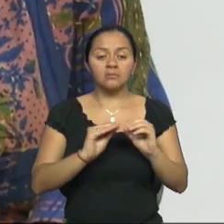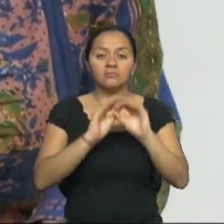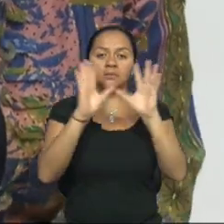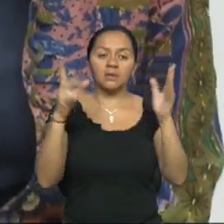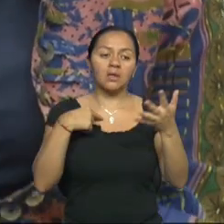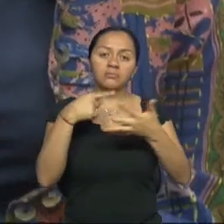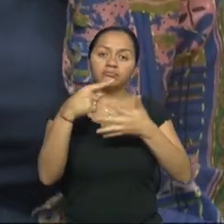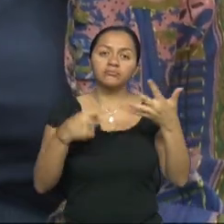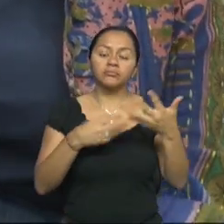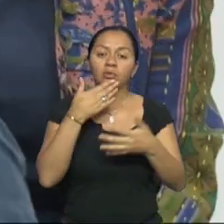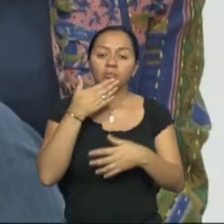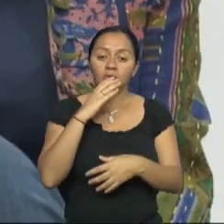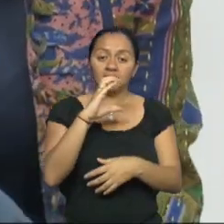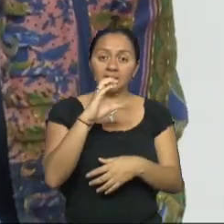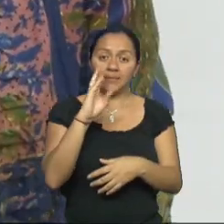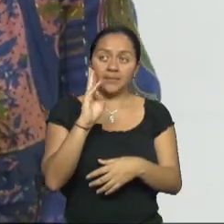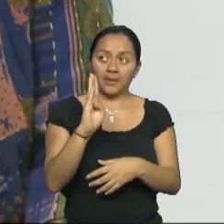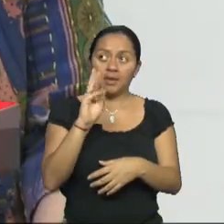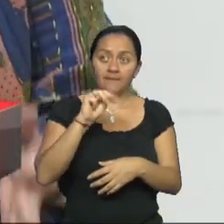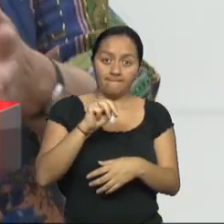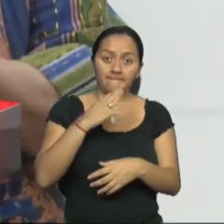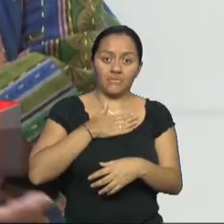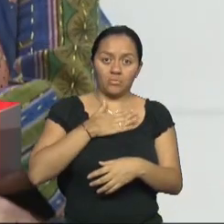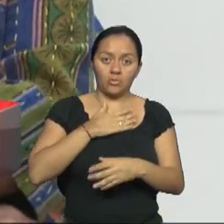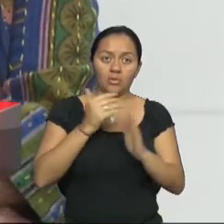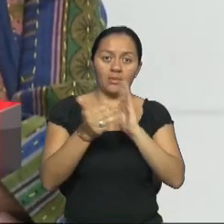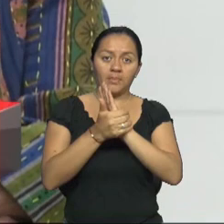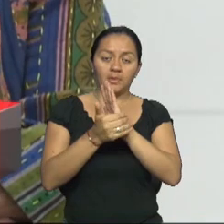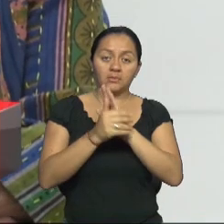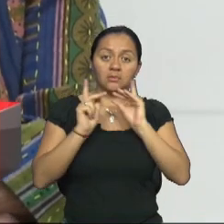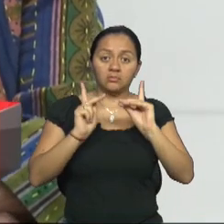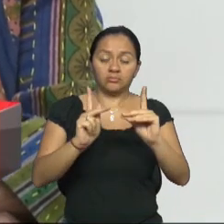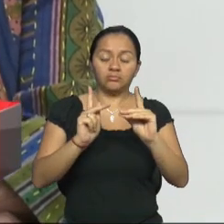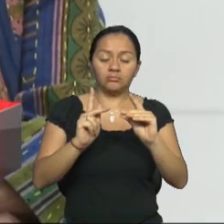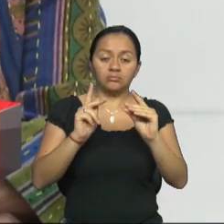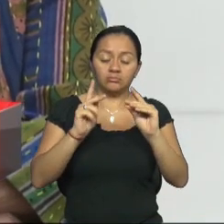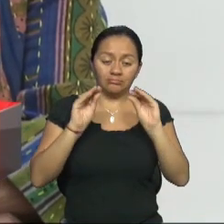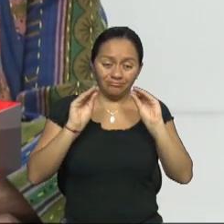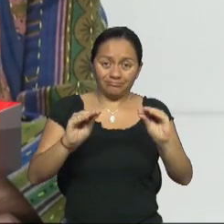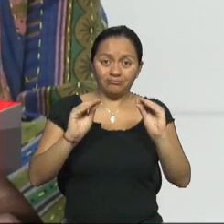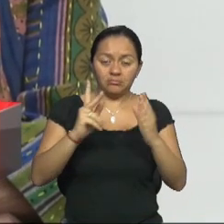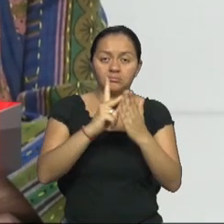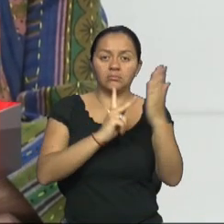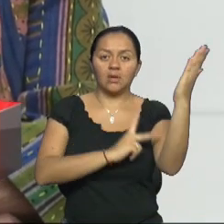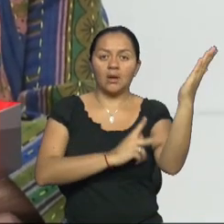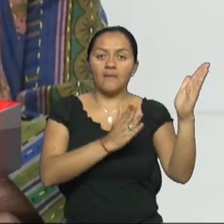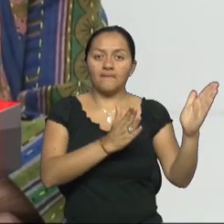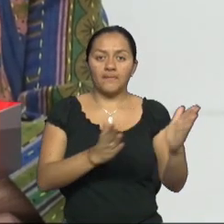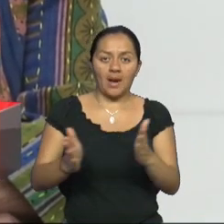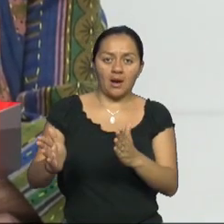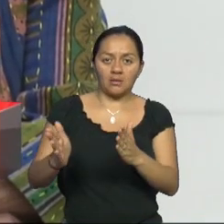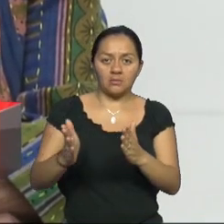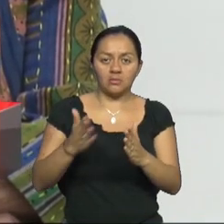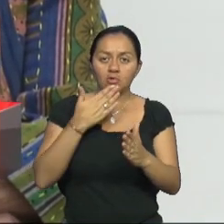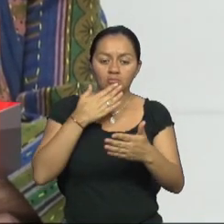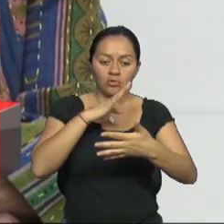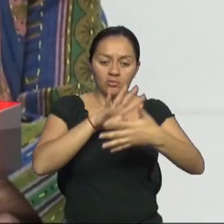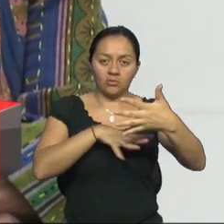nosotros en CBM estamos capacitando, pues los programas que estamos acompañando para que usen